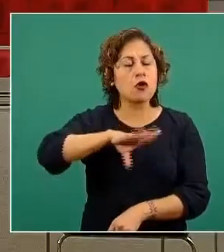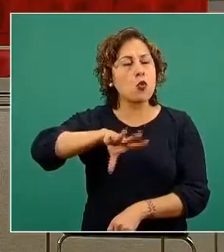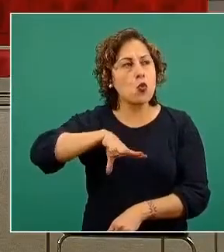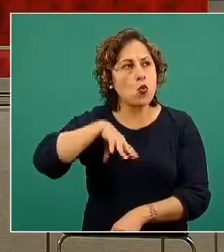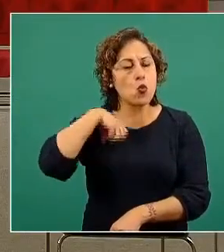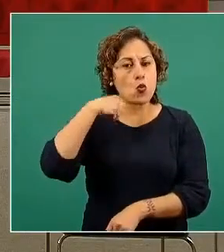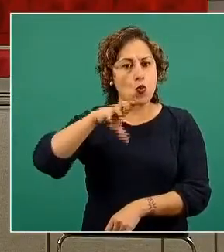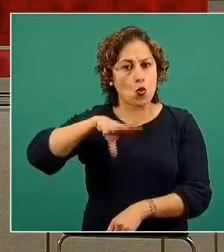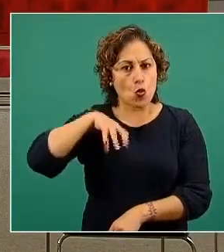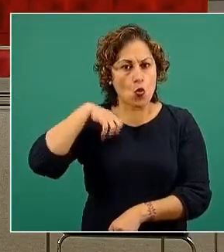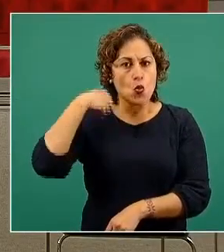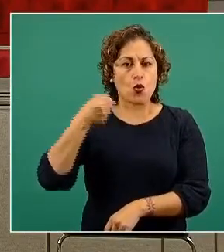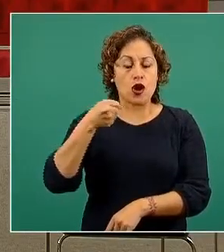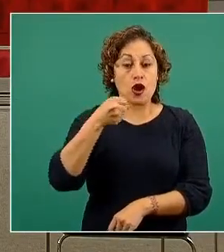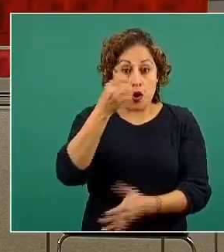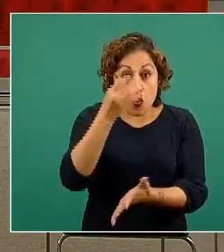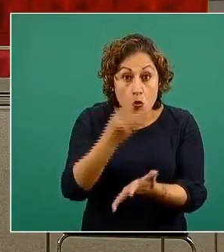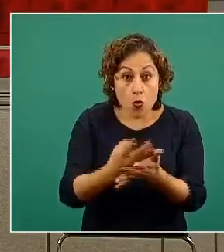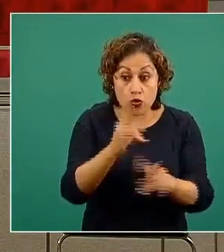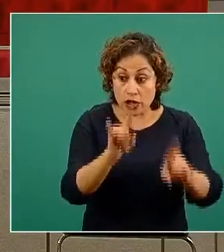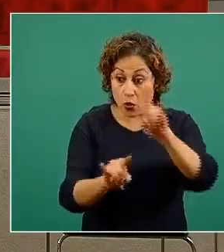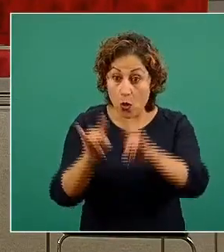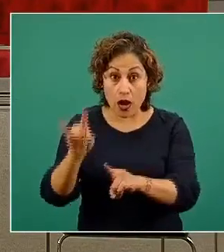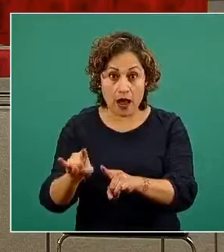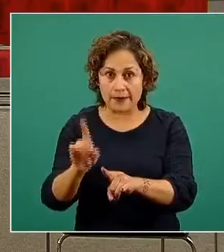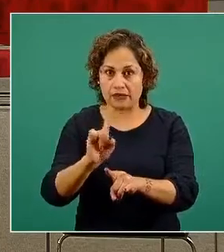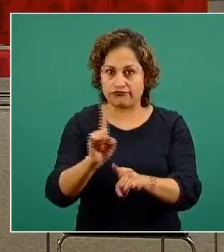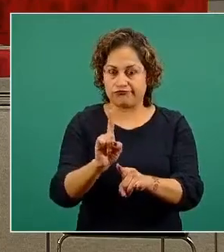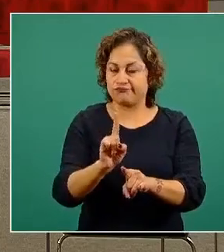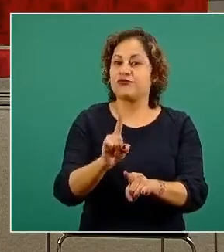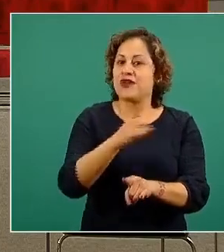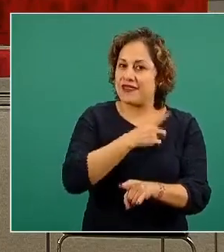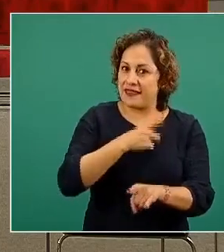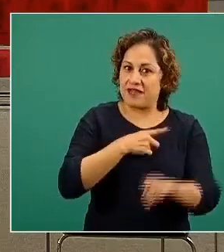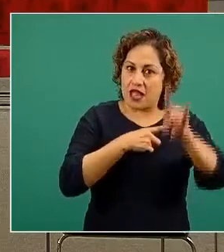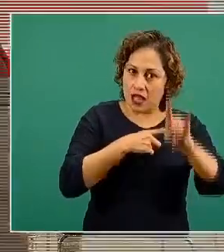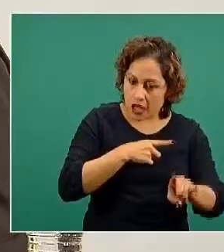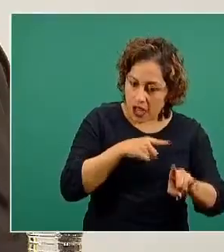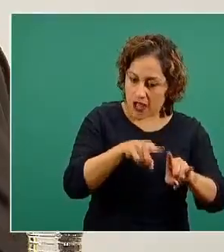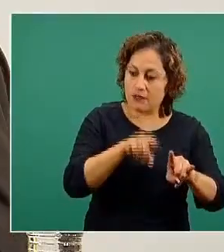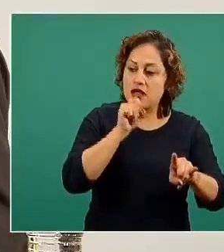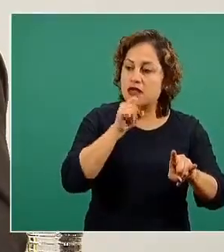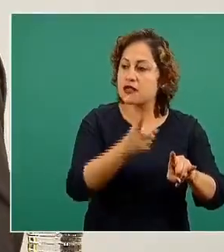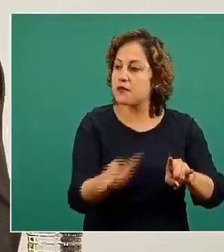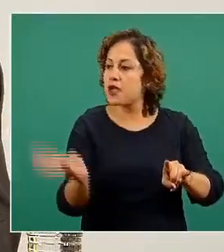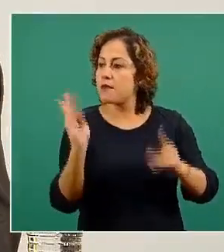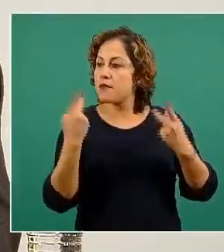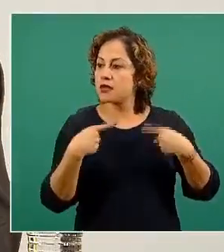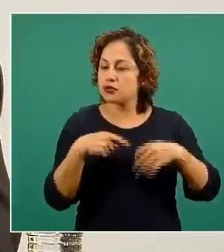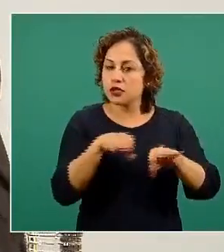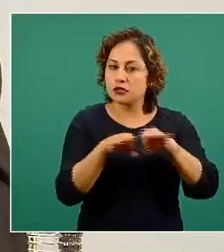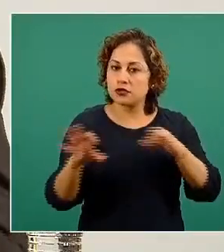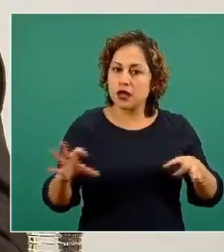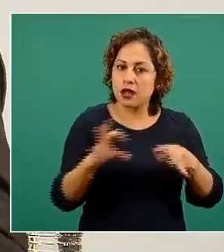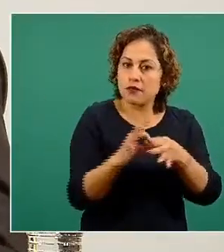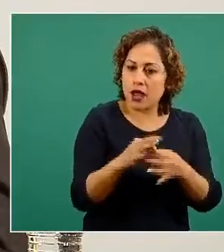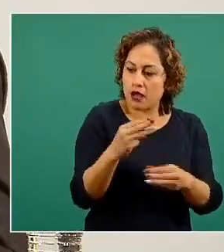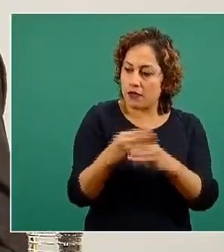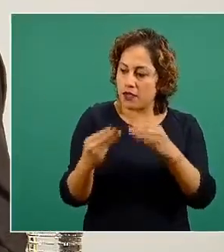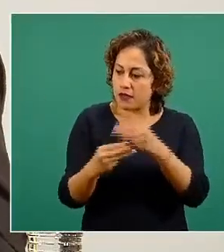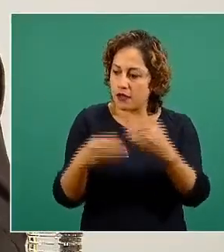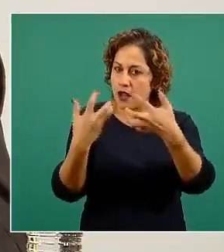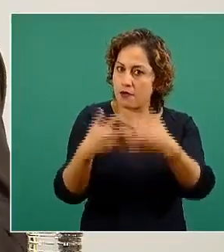única con el crecimiento hospitalario, se tienen que hacer más cosas y una de ellas es lo que puede hacer la sociedad, que